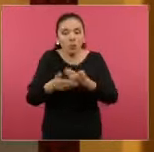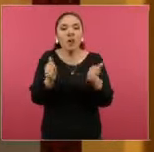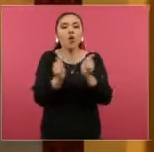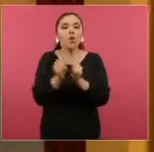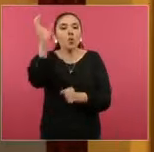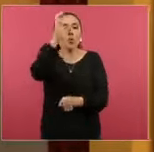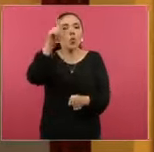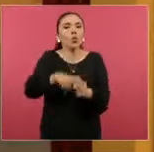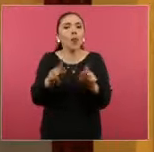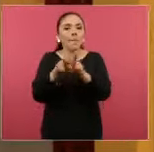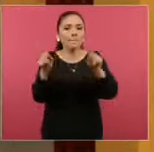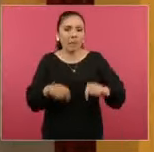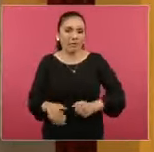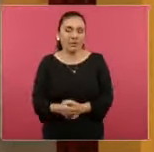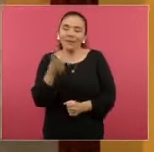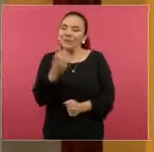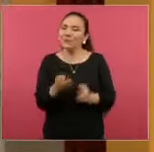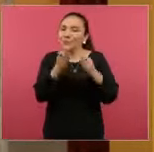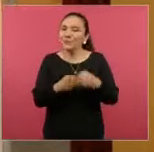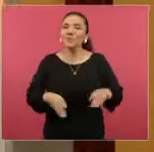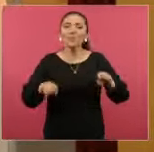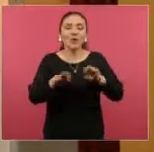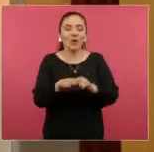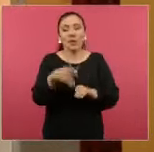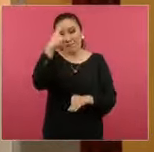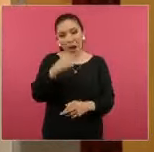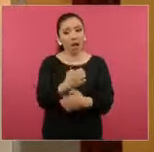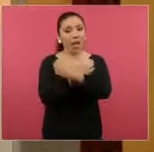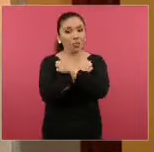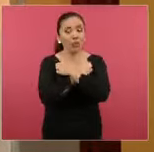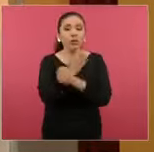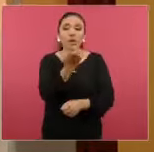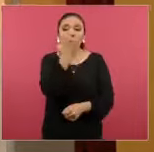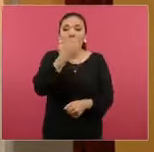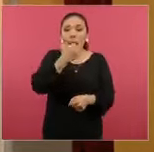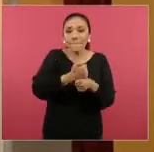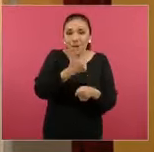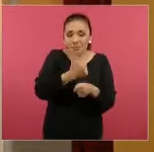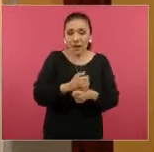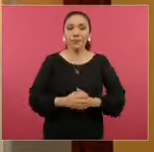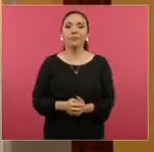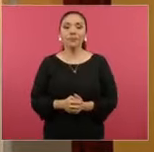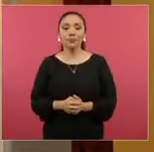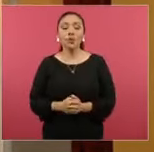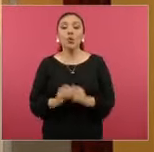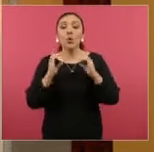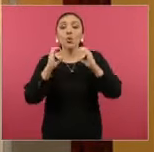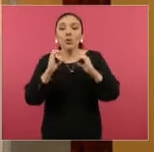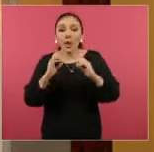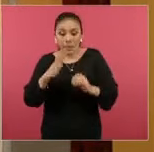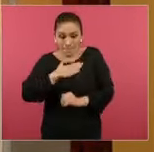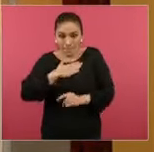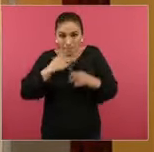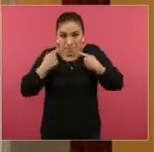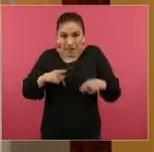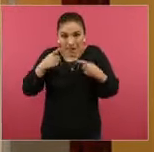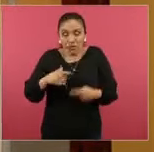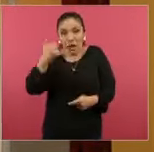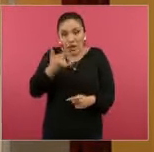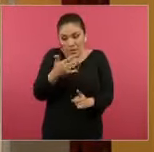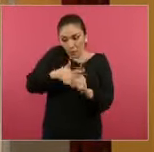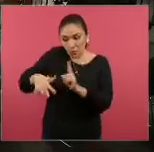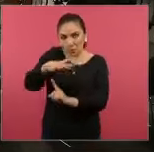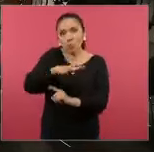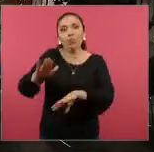Una parte es importante desde la educación primaria. Cuidamos de sí mismos y de su entorno, ya que dijimos, somos